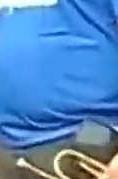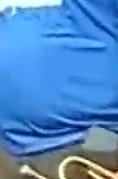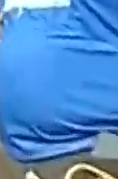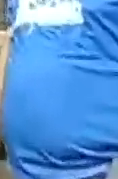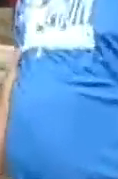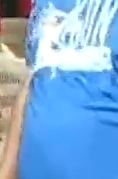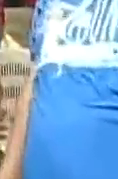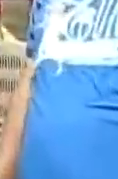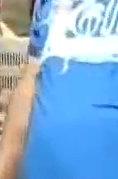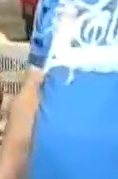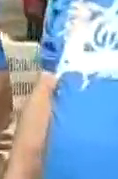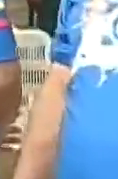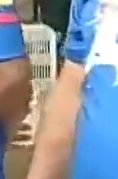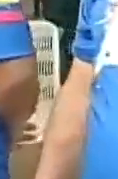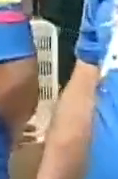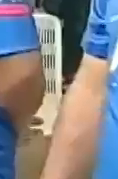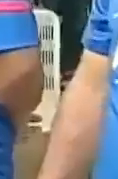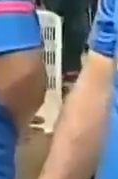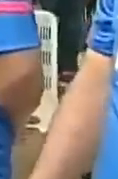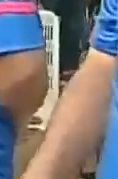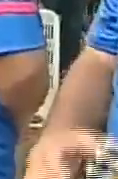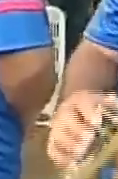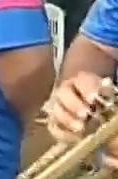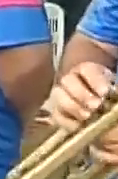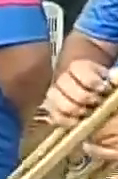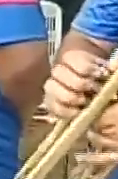Torres en el sexo.